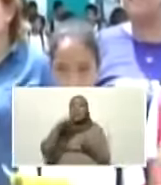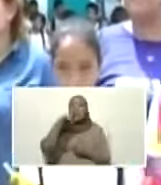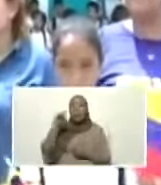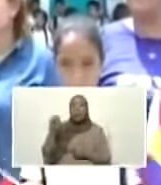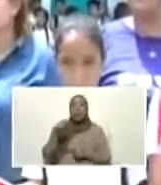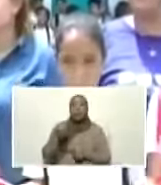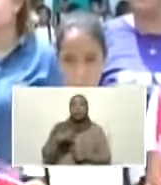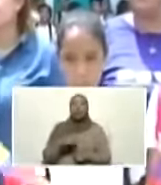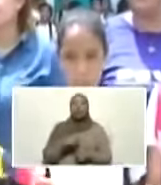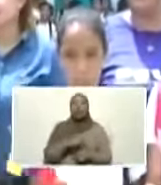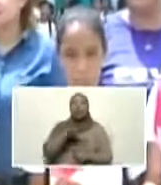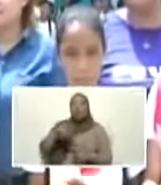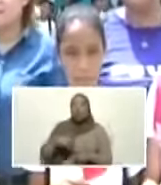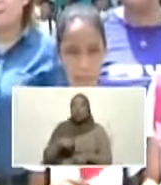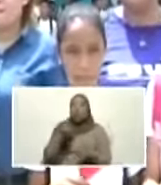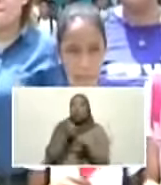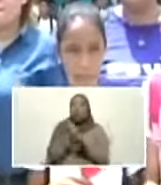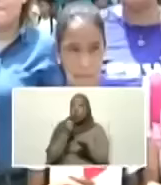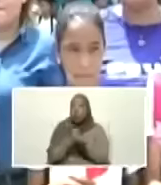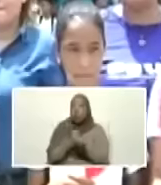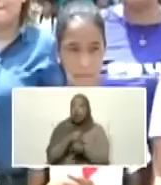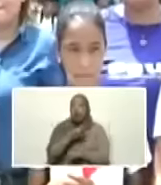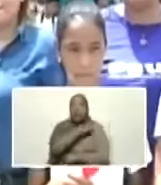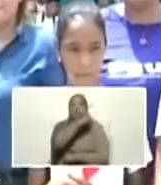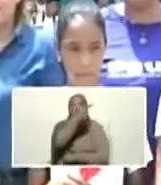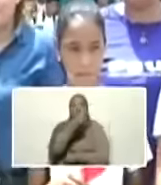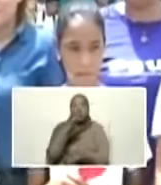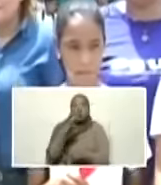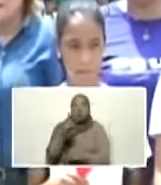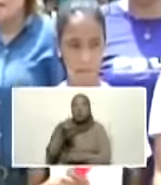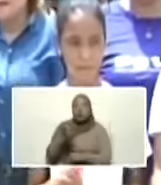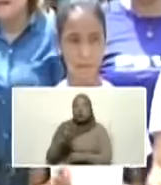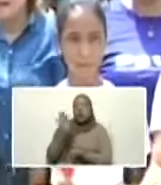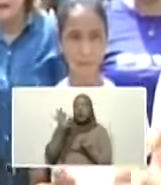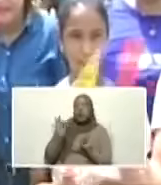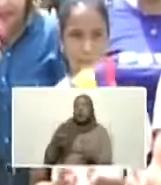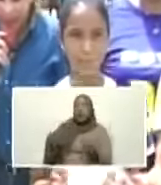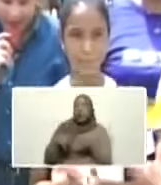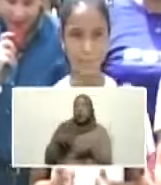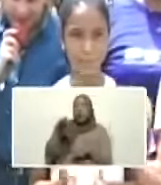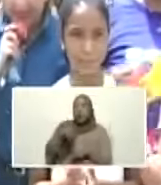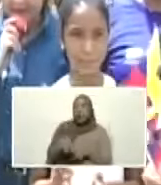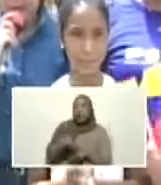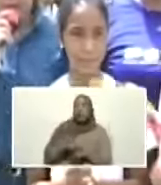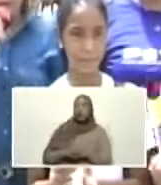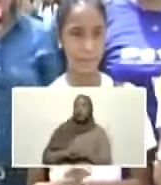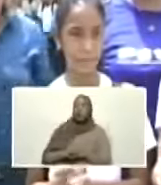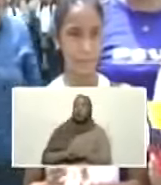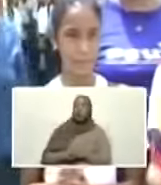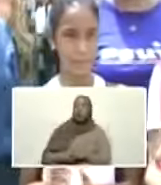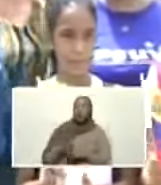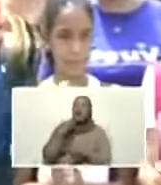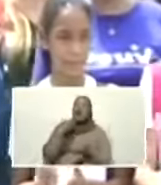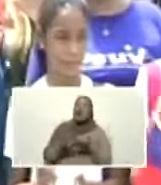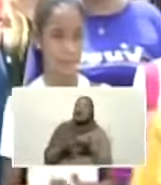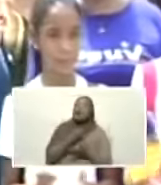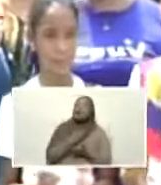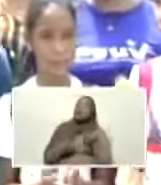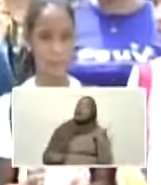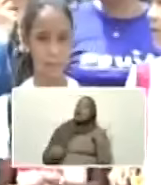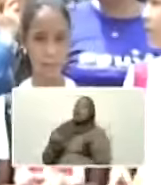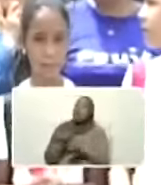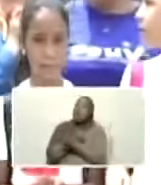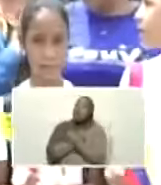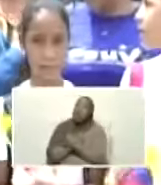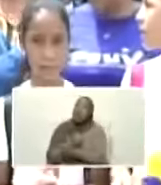Aquí el pase a nuestra jefa del CDC estadal. Así es, presidente. Gracias por tanto amor para